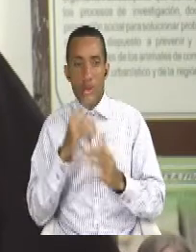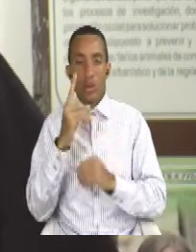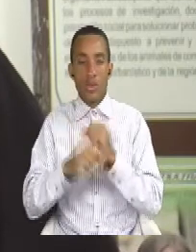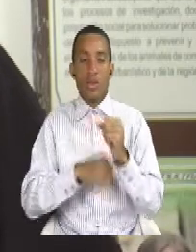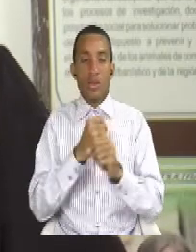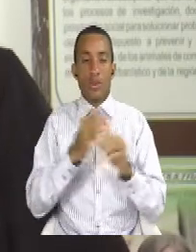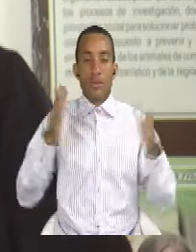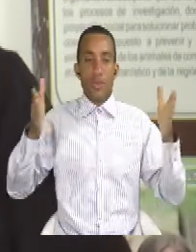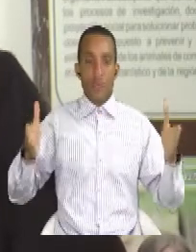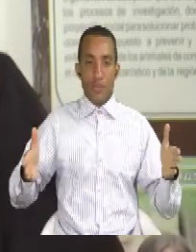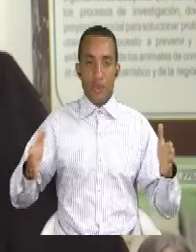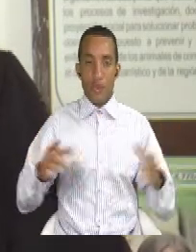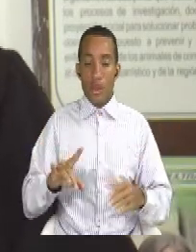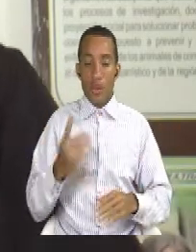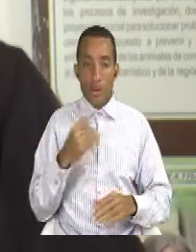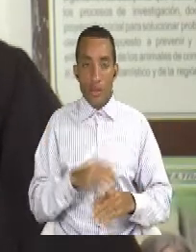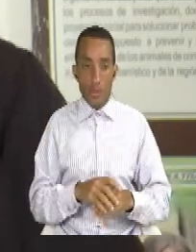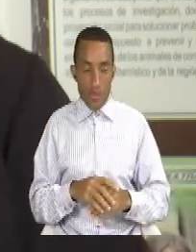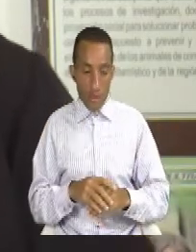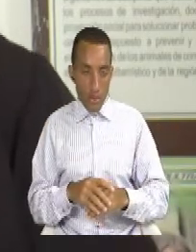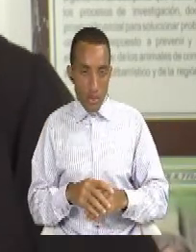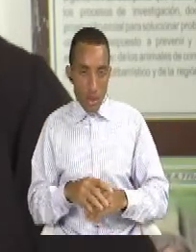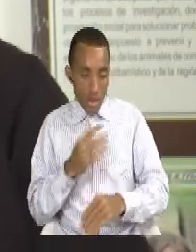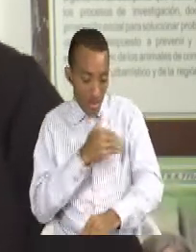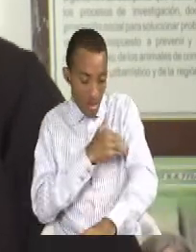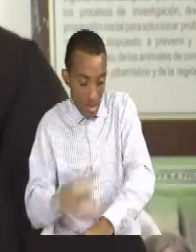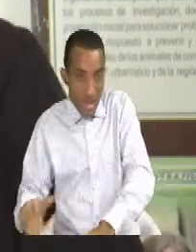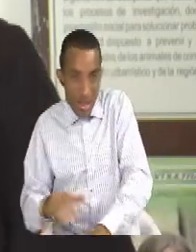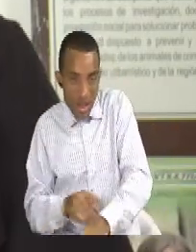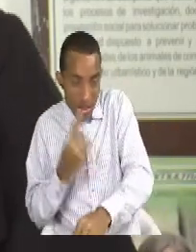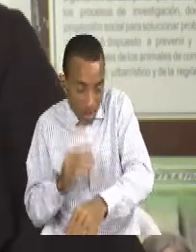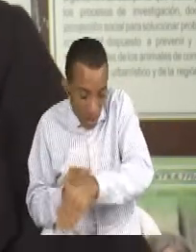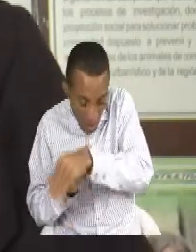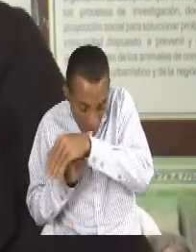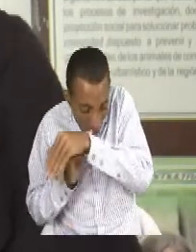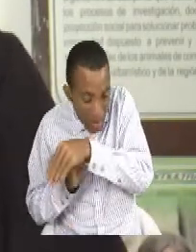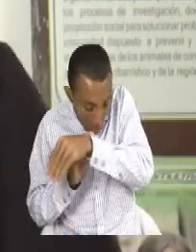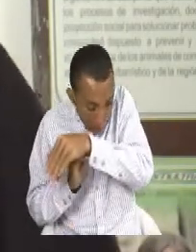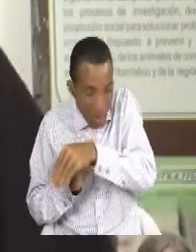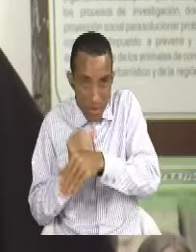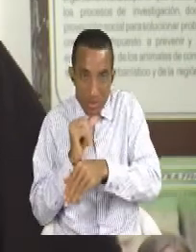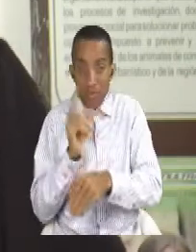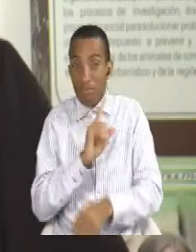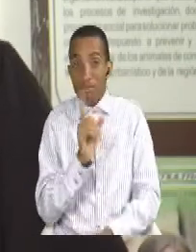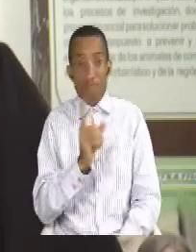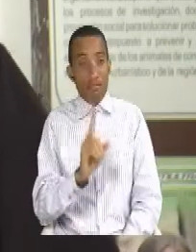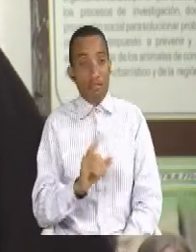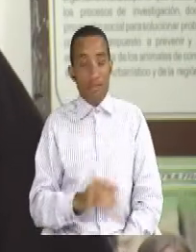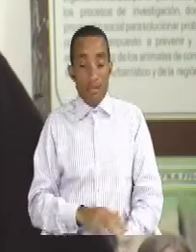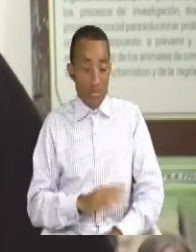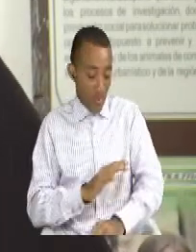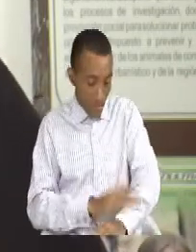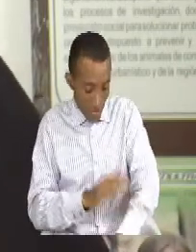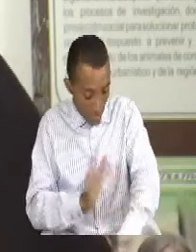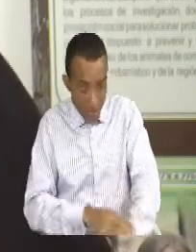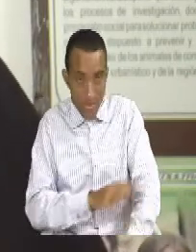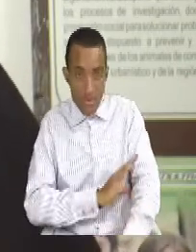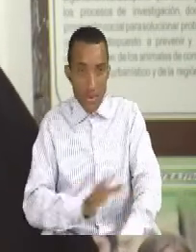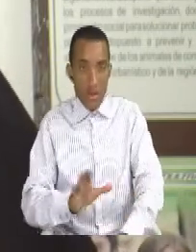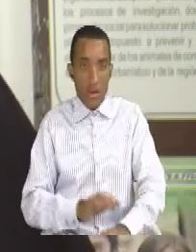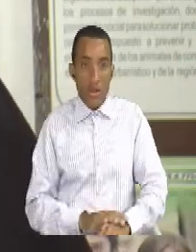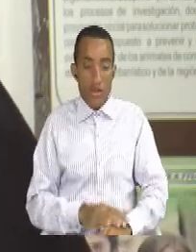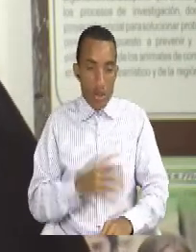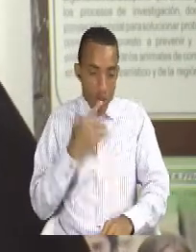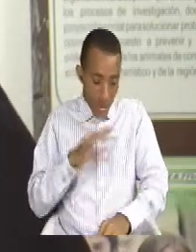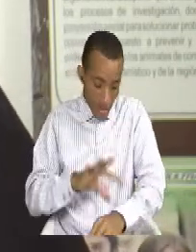evite que la mascota se lame sobre las heridas, porque así mismo no solamente no la va a dejar cicatrizar